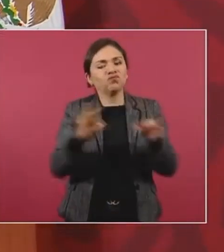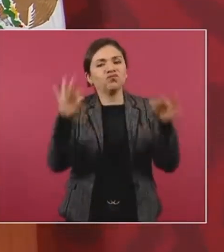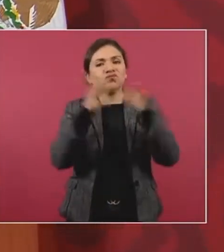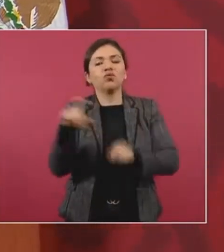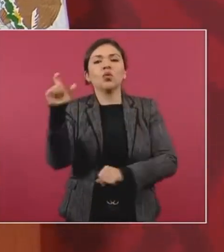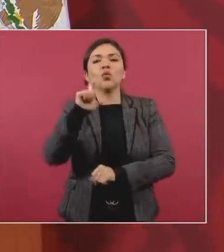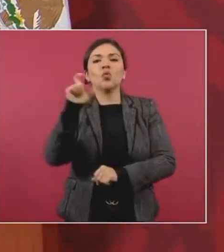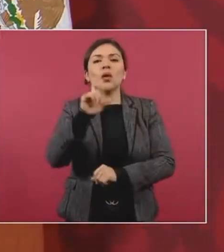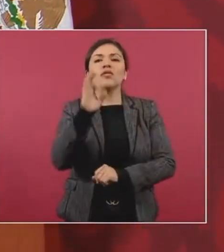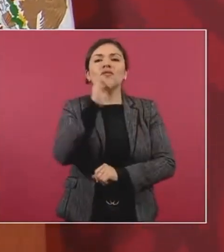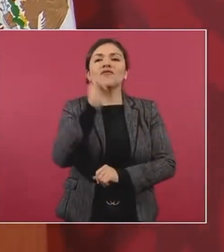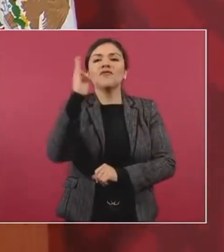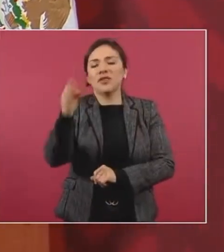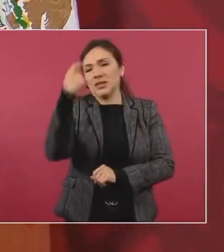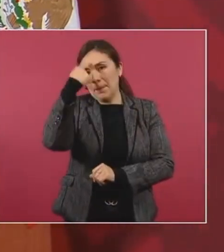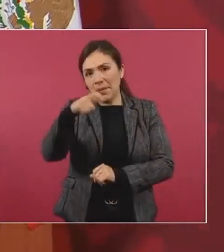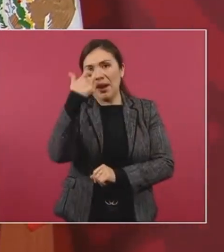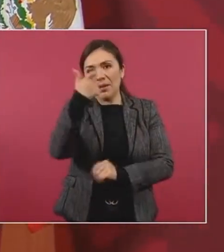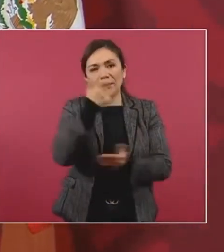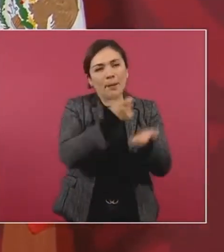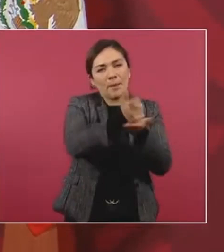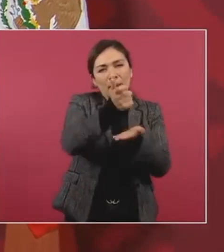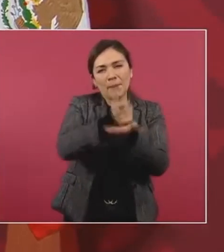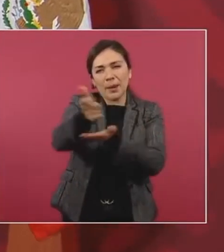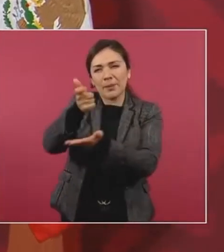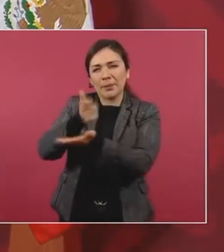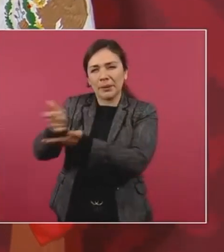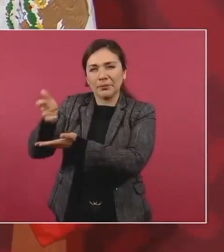calendario de dispersión de fondos